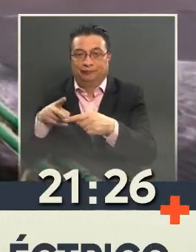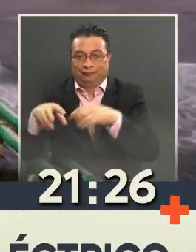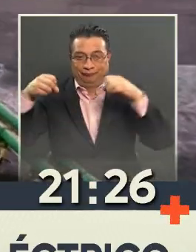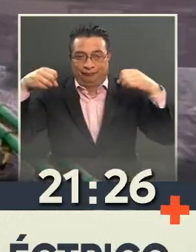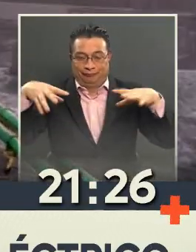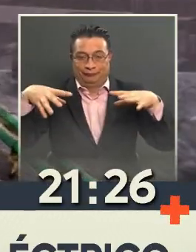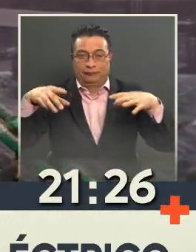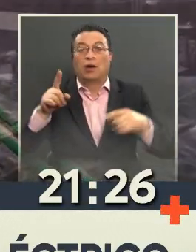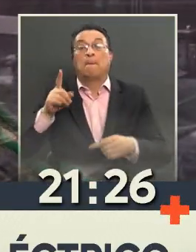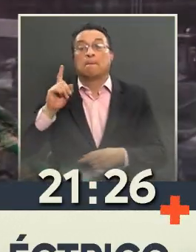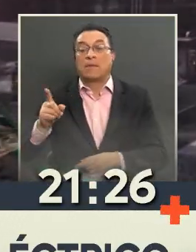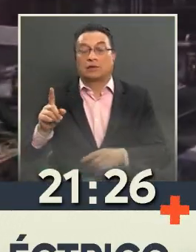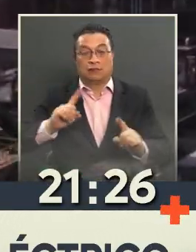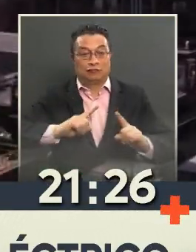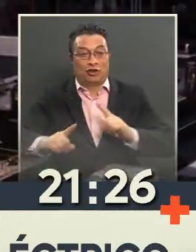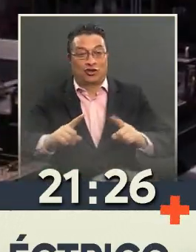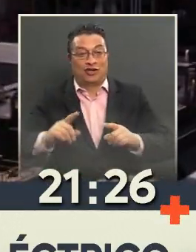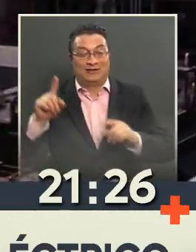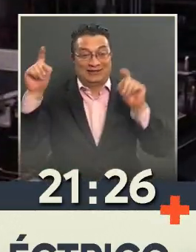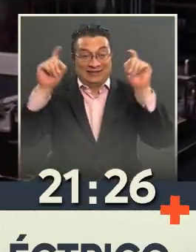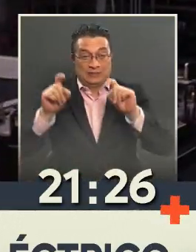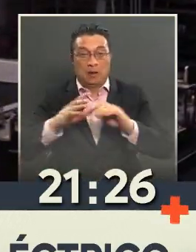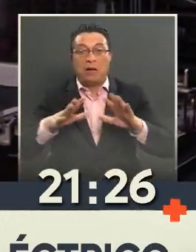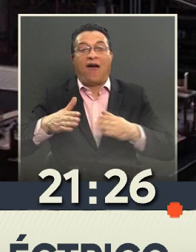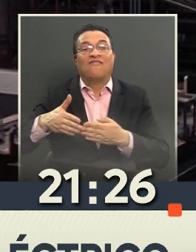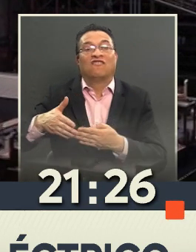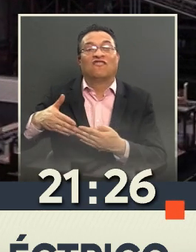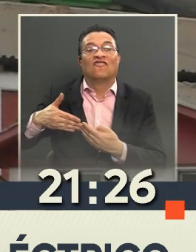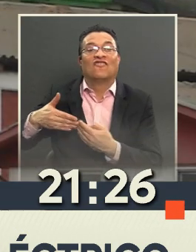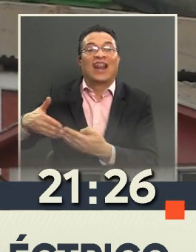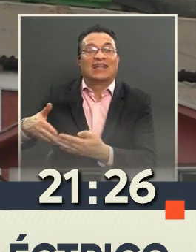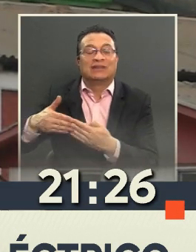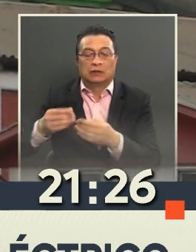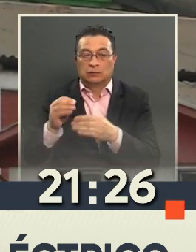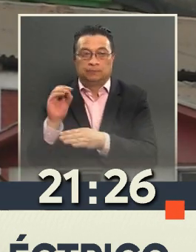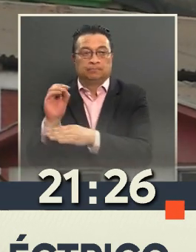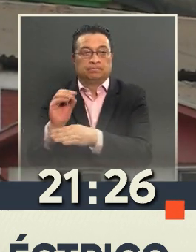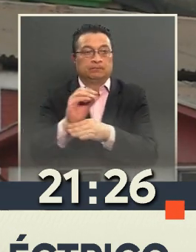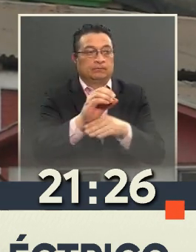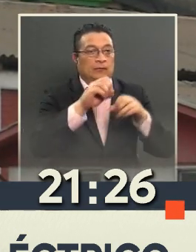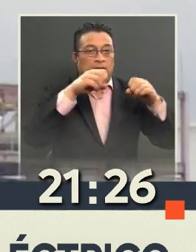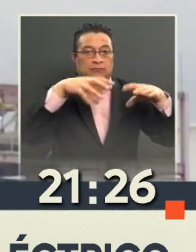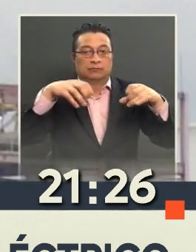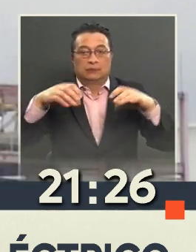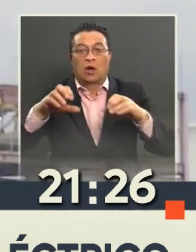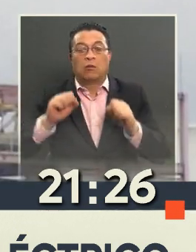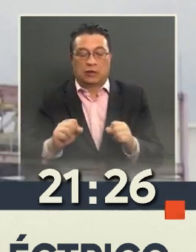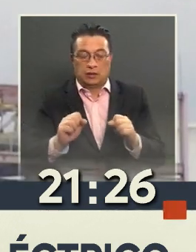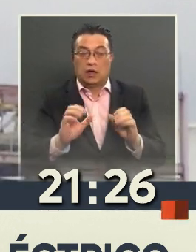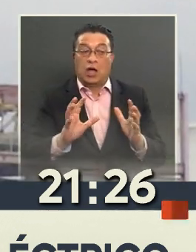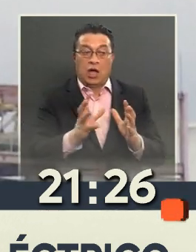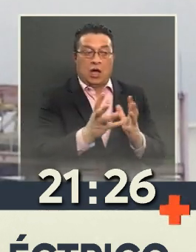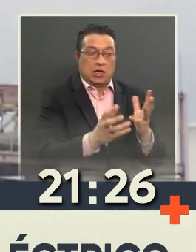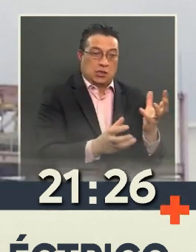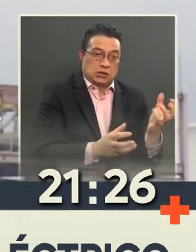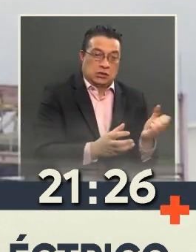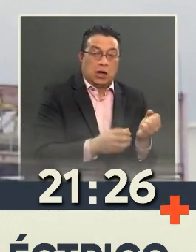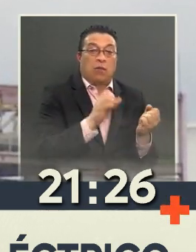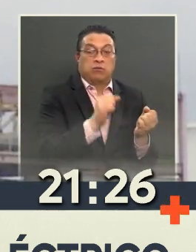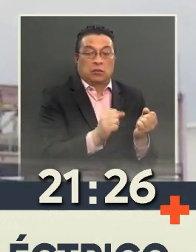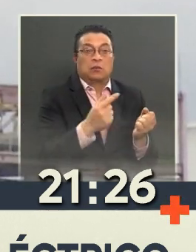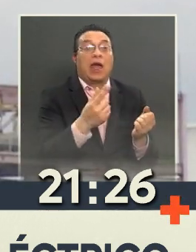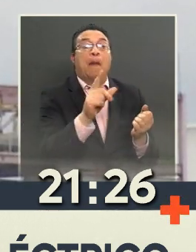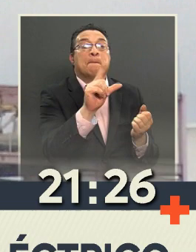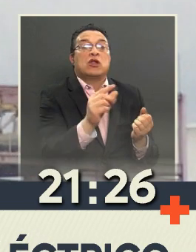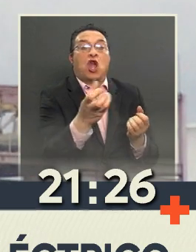al Coordinador Eléctrico Nacional mayor flexibilidad para asegurar el suministro y con ello incluso poder echar mano, si fuera necesario, sistemas menos